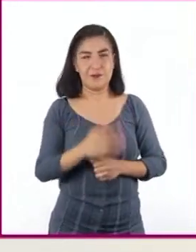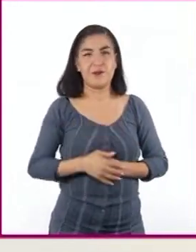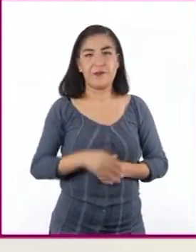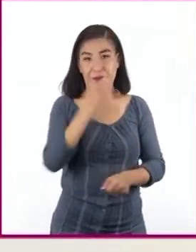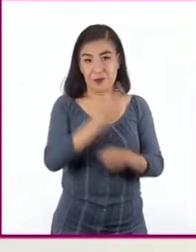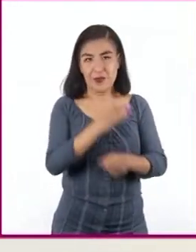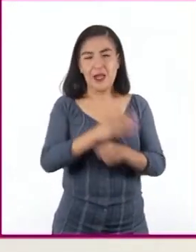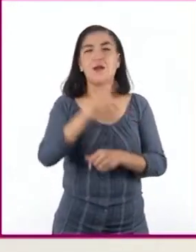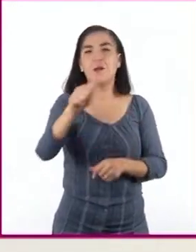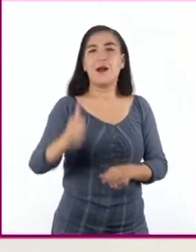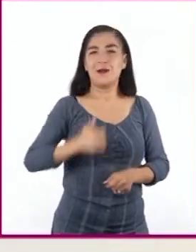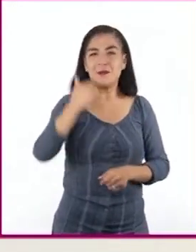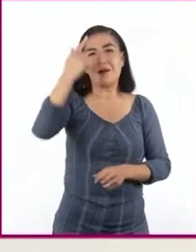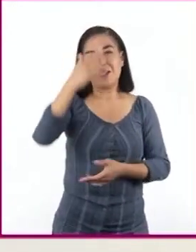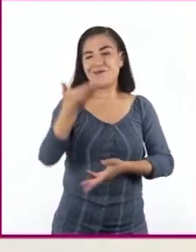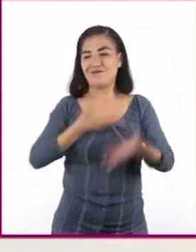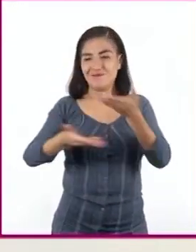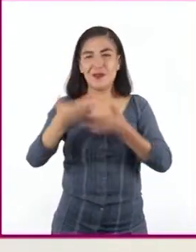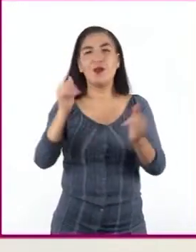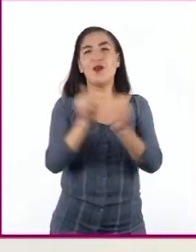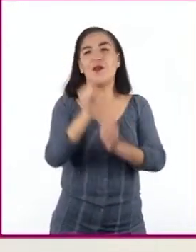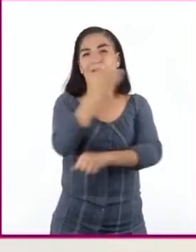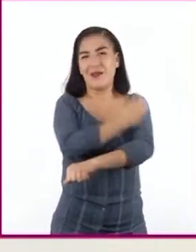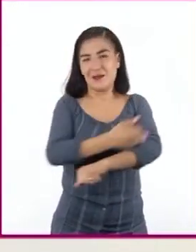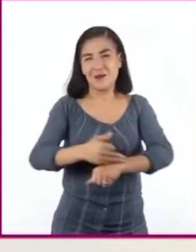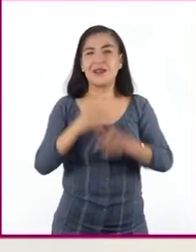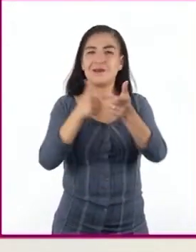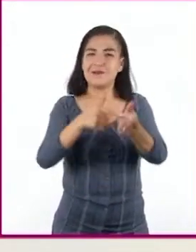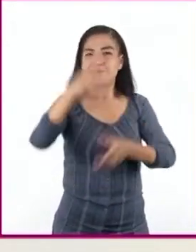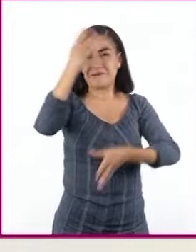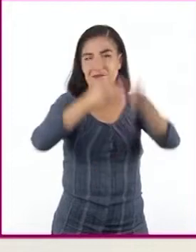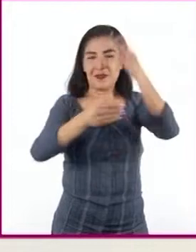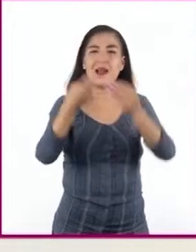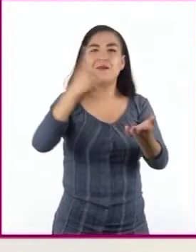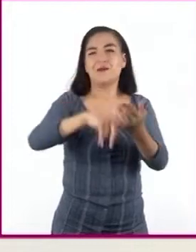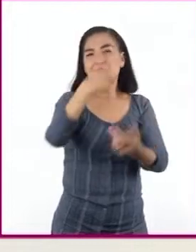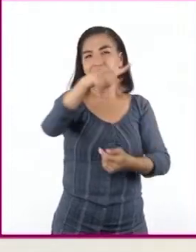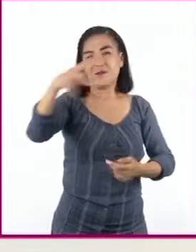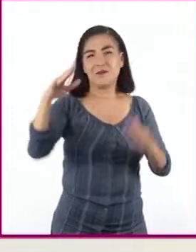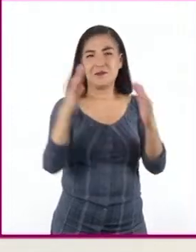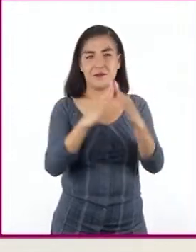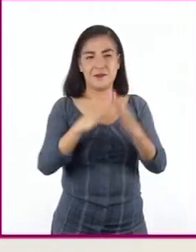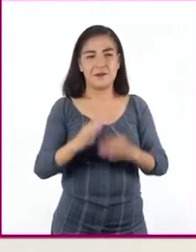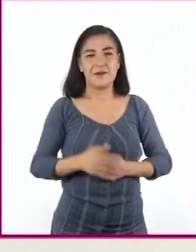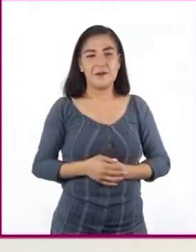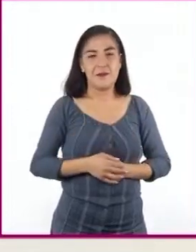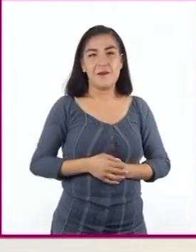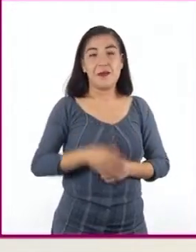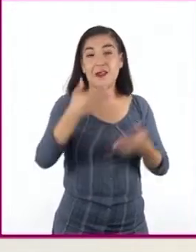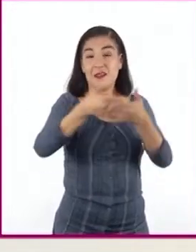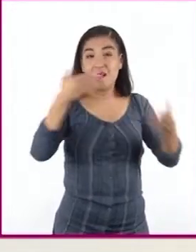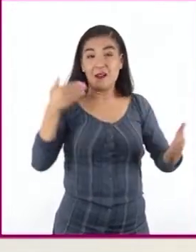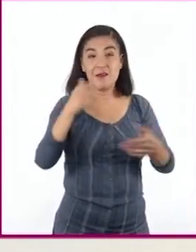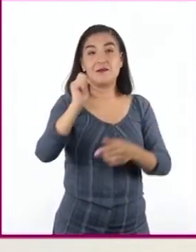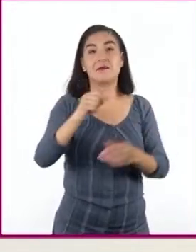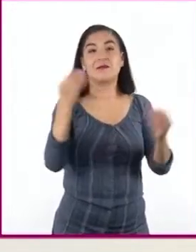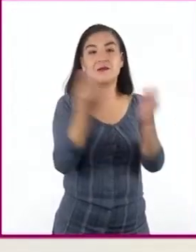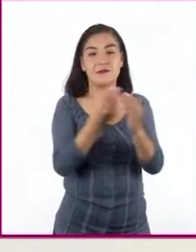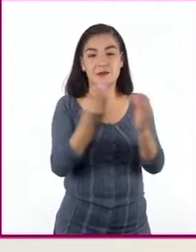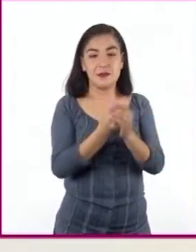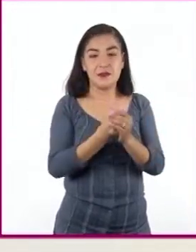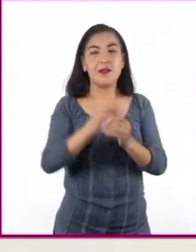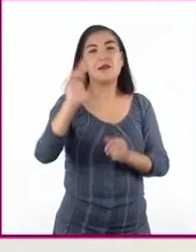familia y seguir aprendiendo en casa. Antes de dar inicio, recordemos que durante